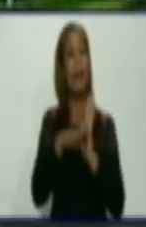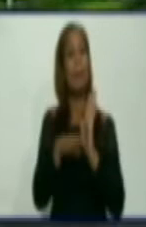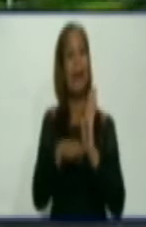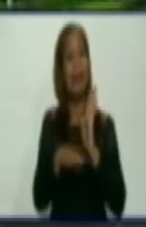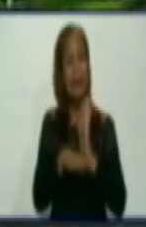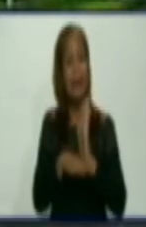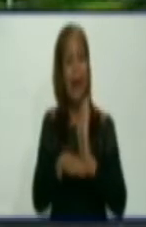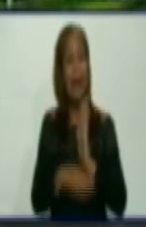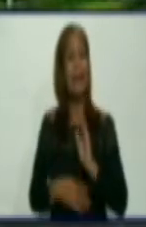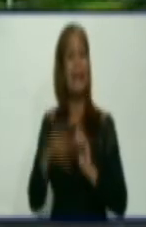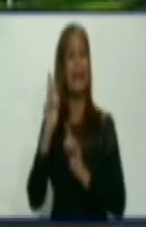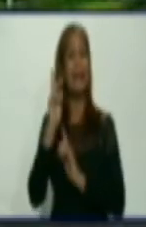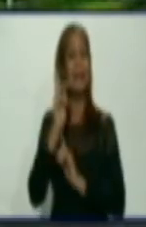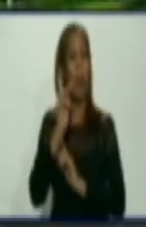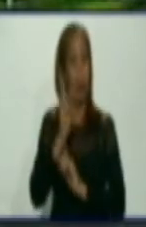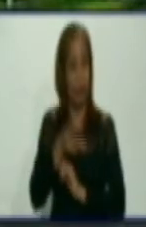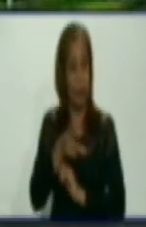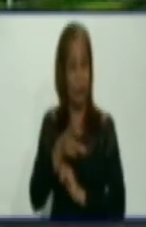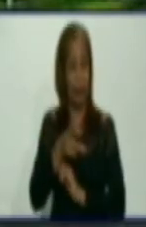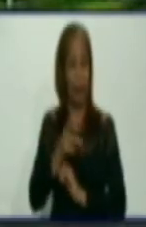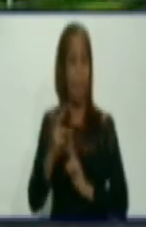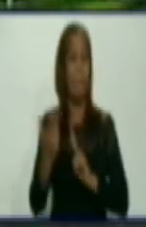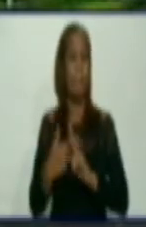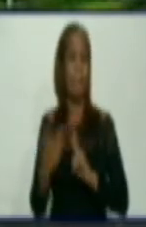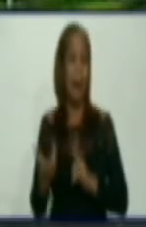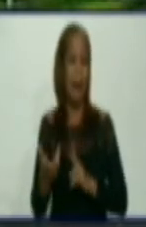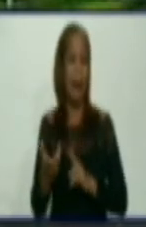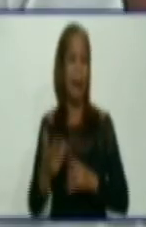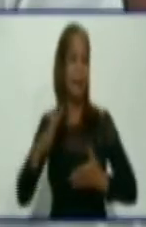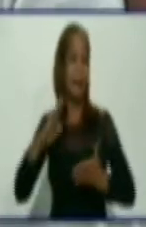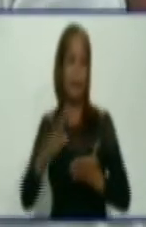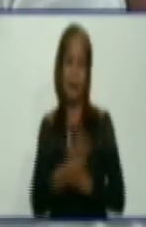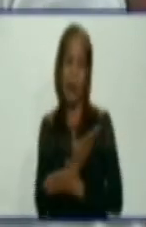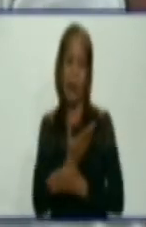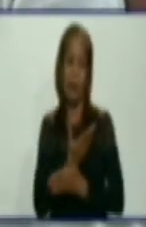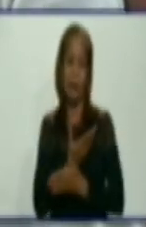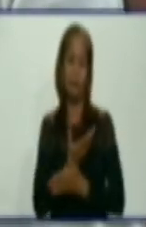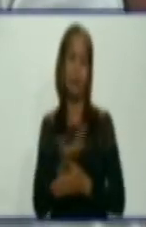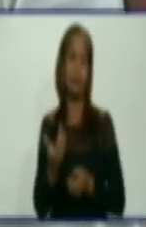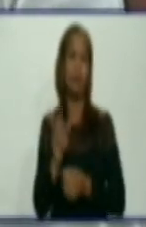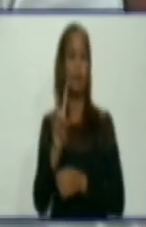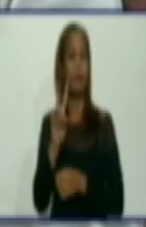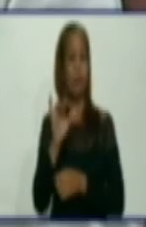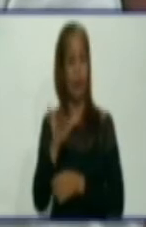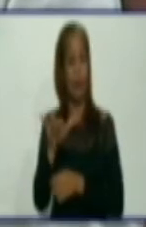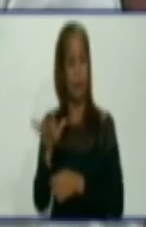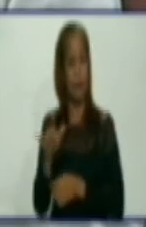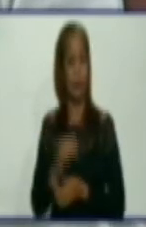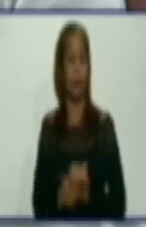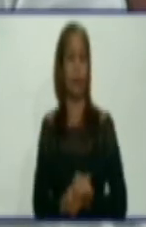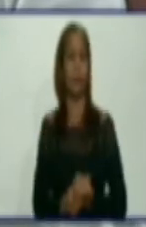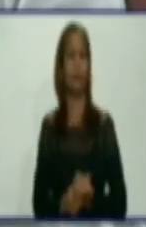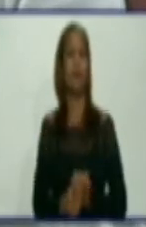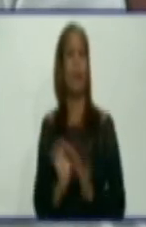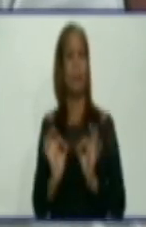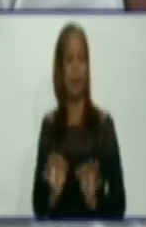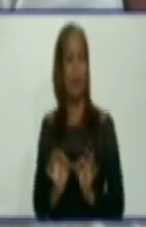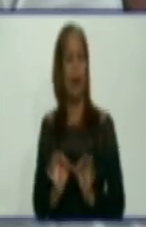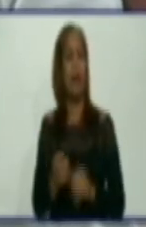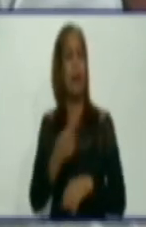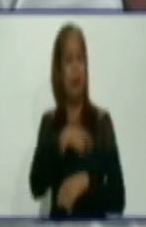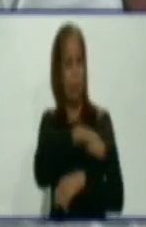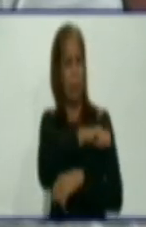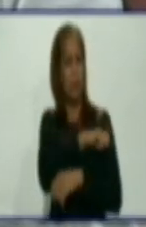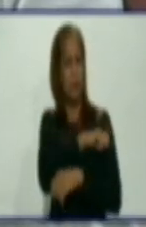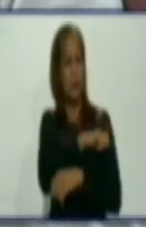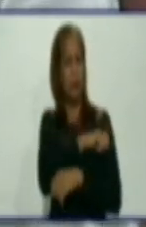la disminución de casos de COVID-19? Sí, a ver, como bien expresas, la población tiene un